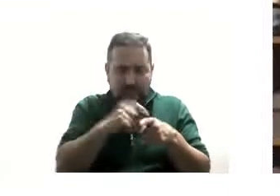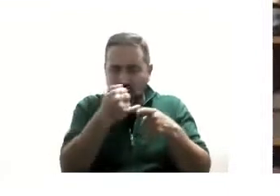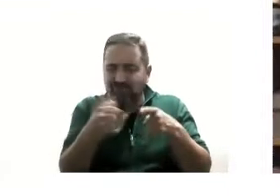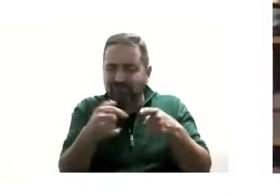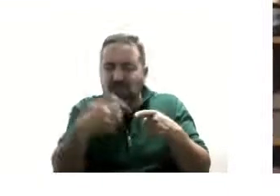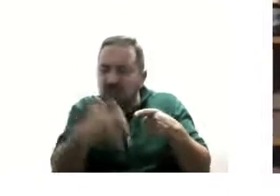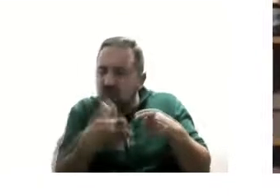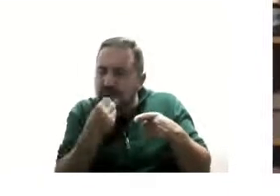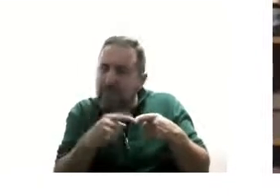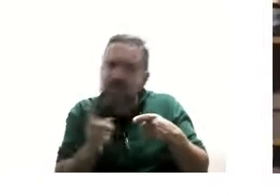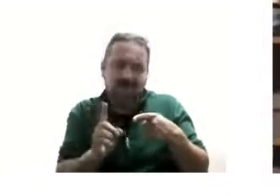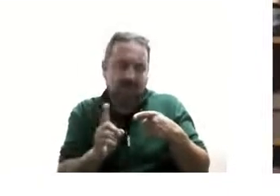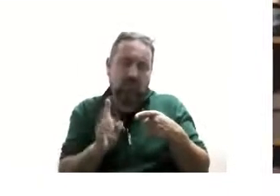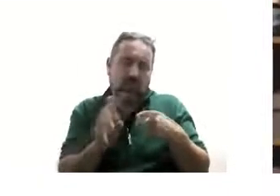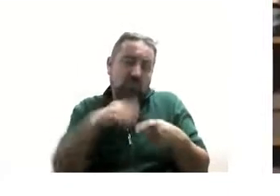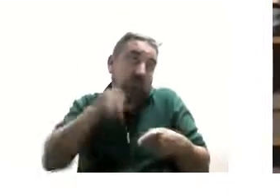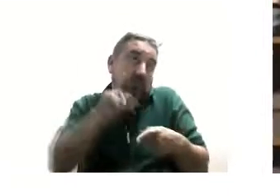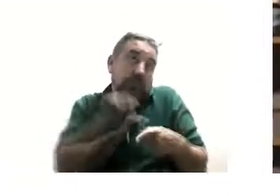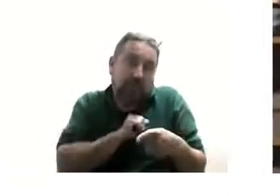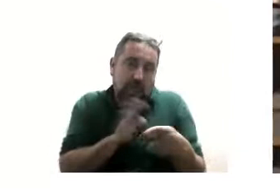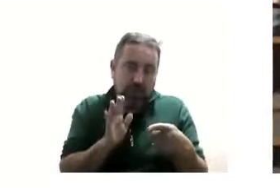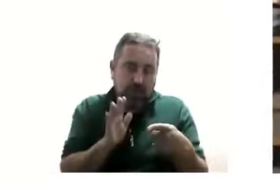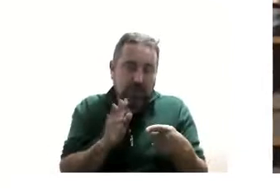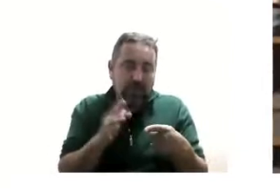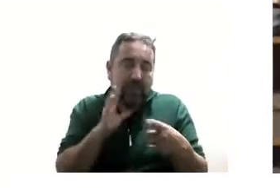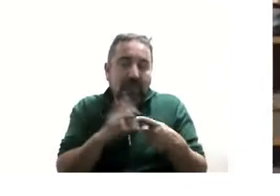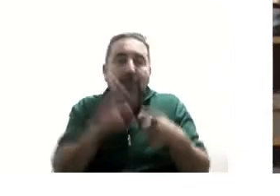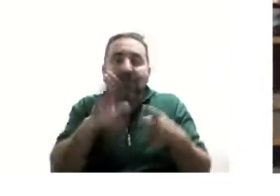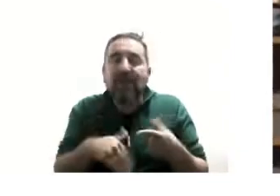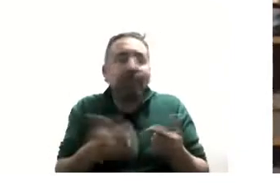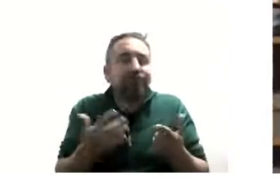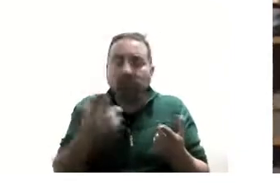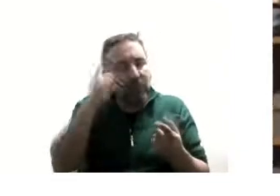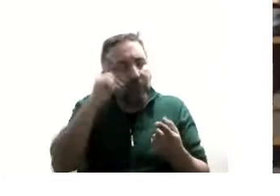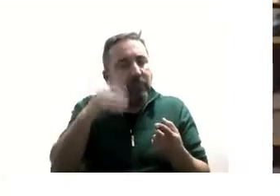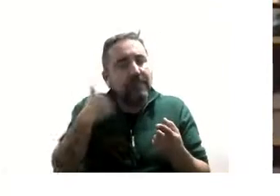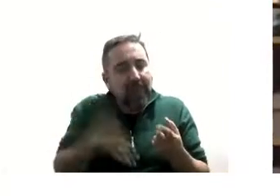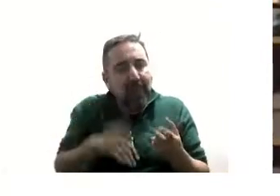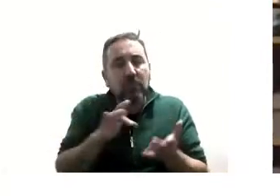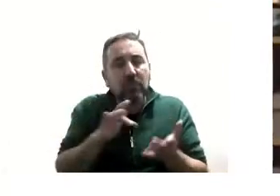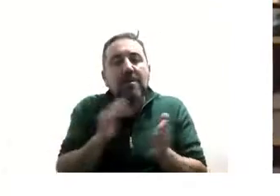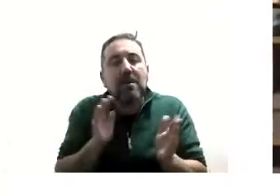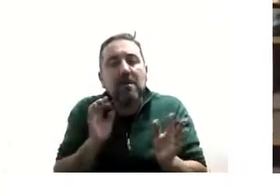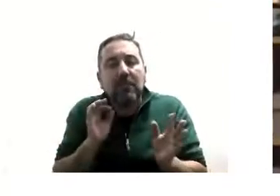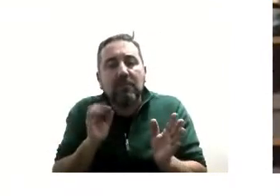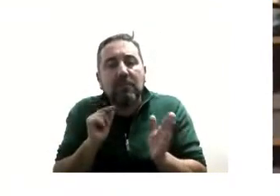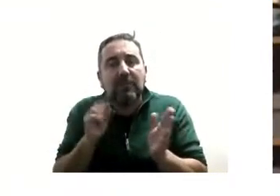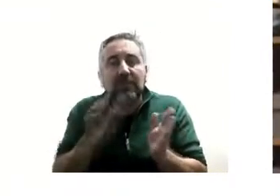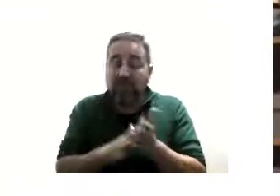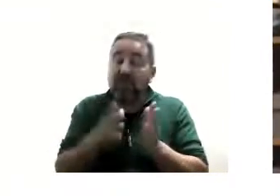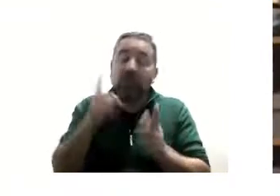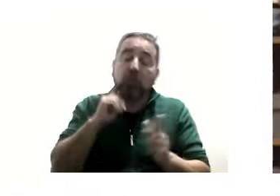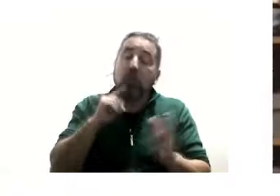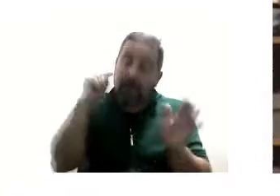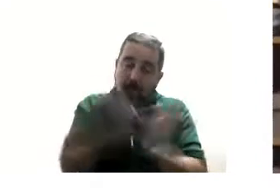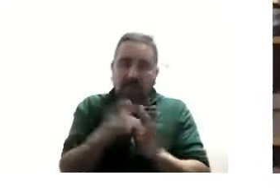que esperaríamos. Y el problema es que es muy difícil predecir, cuando llega ya el momento en el que hay una sordera profunda y hay que poner un